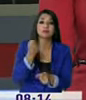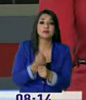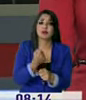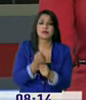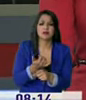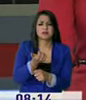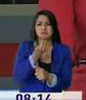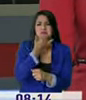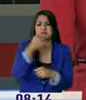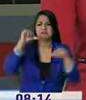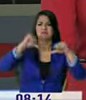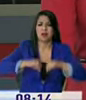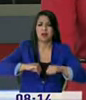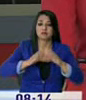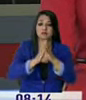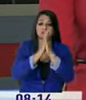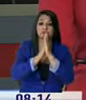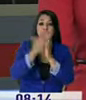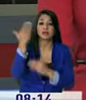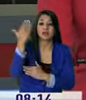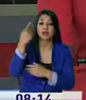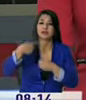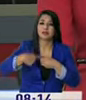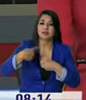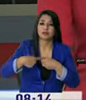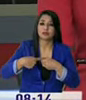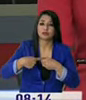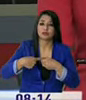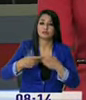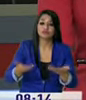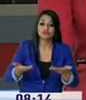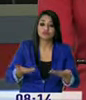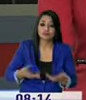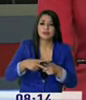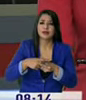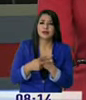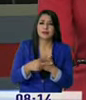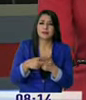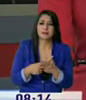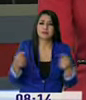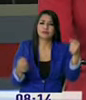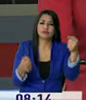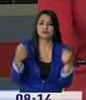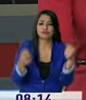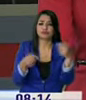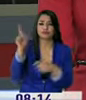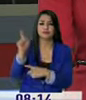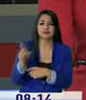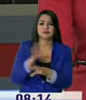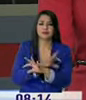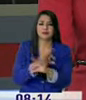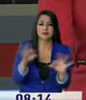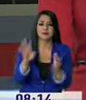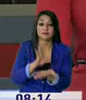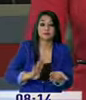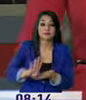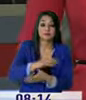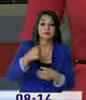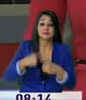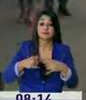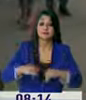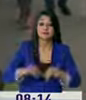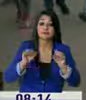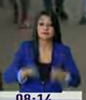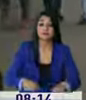realizar su trabajo y solicitaron al alcalde de Quito la maquinaria necesaria para cumplir con las labores de limpieza de los barrios de Quito.